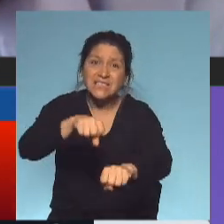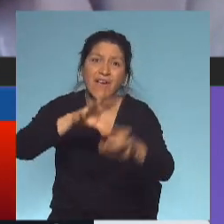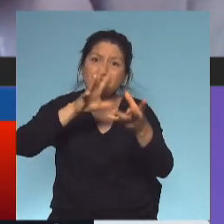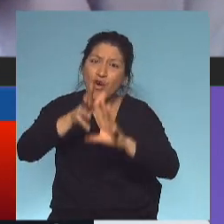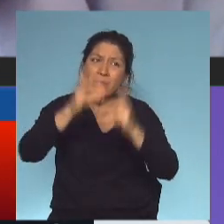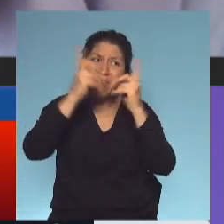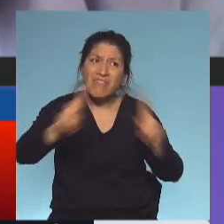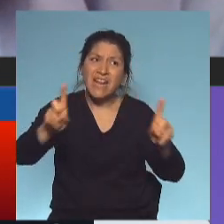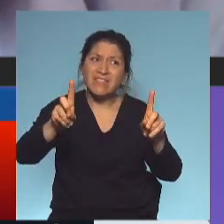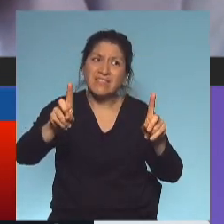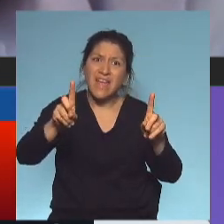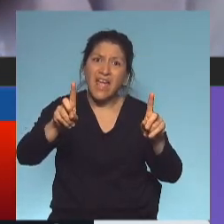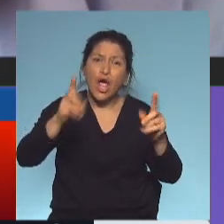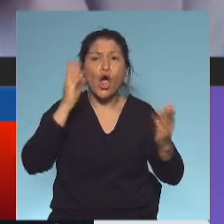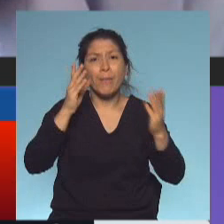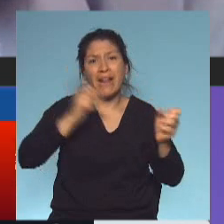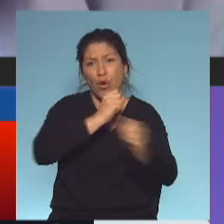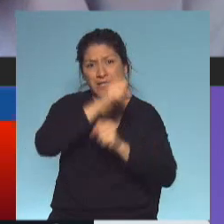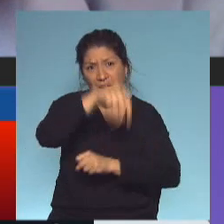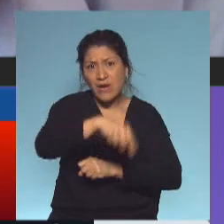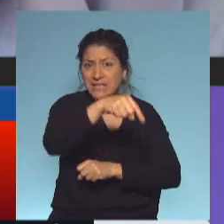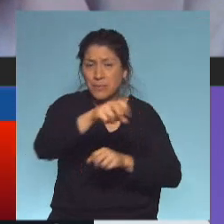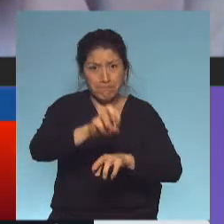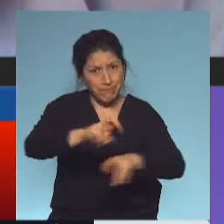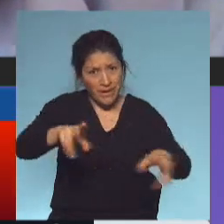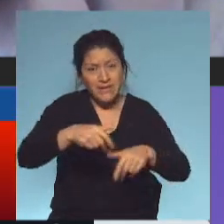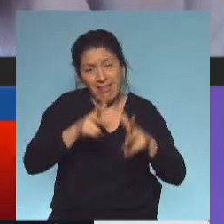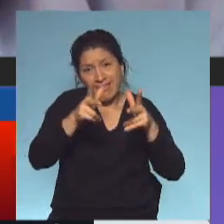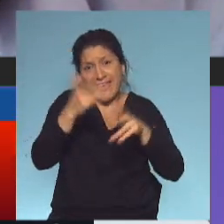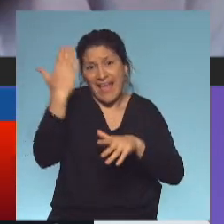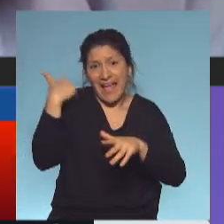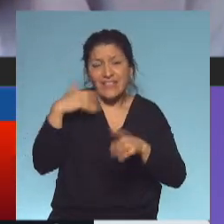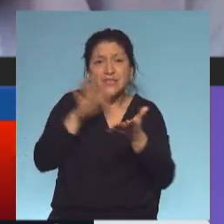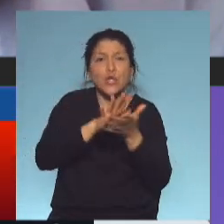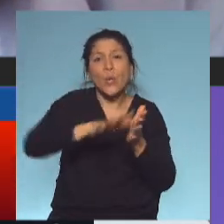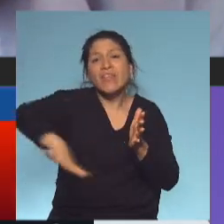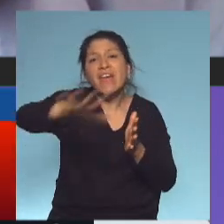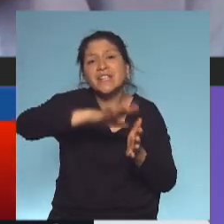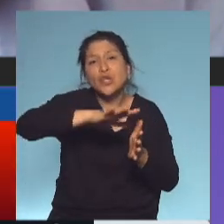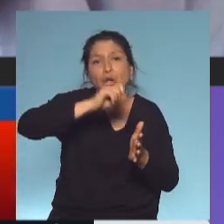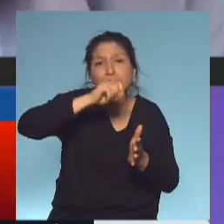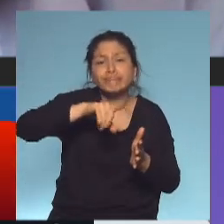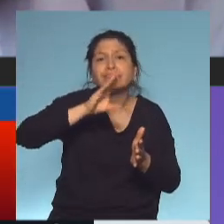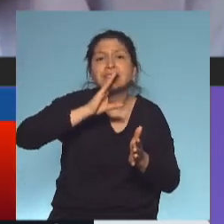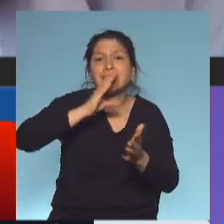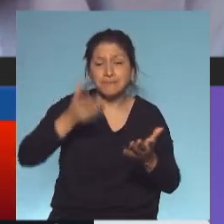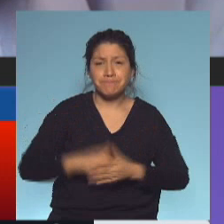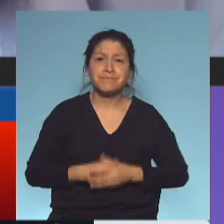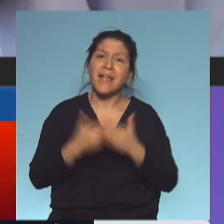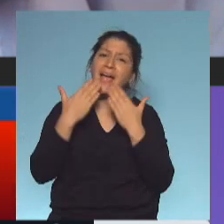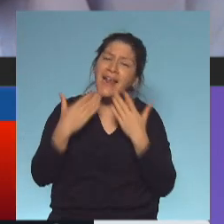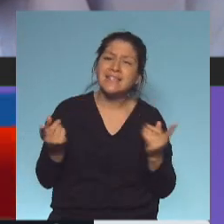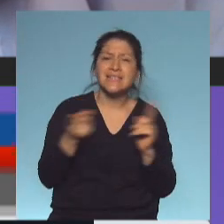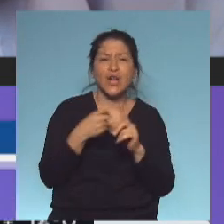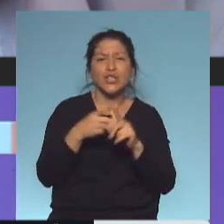este momento, que ya de por sí, como les digo, es bastante grave en el territorio israelí. Paulo, te agradecemos mucho este contacto